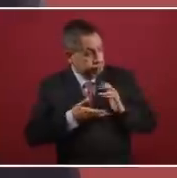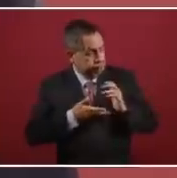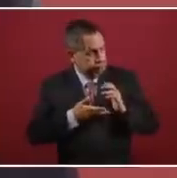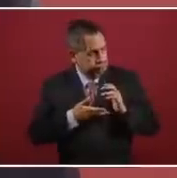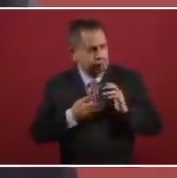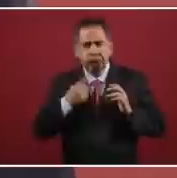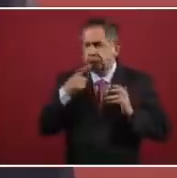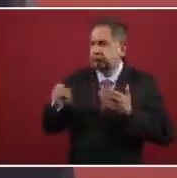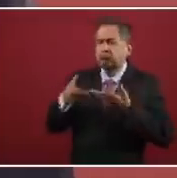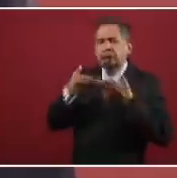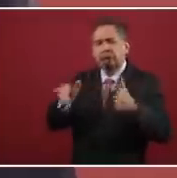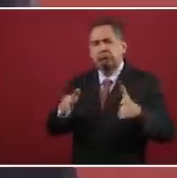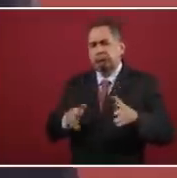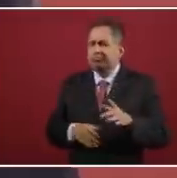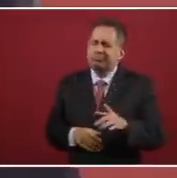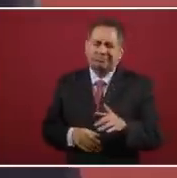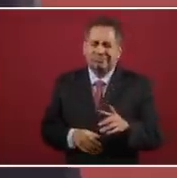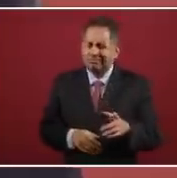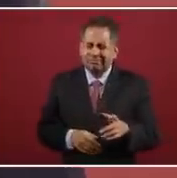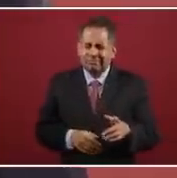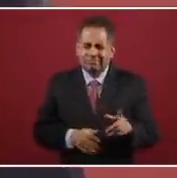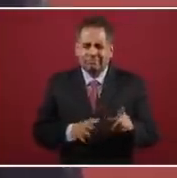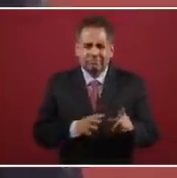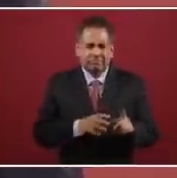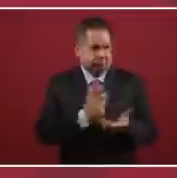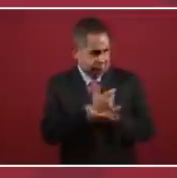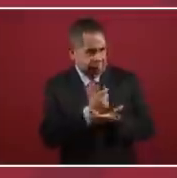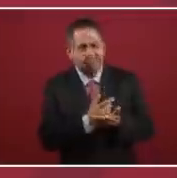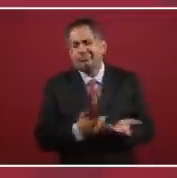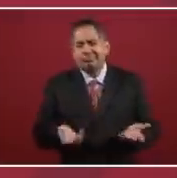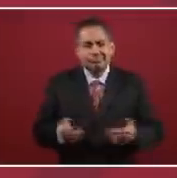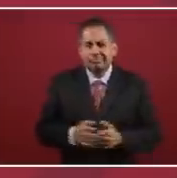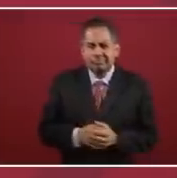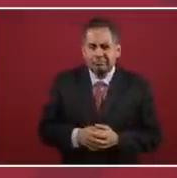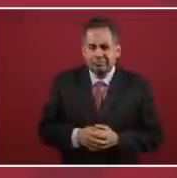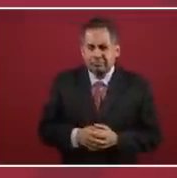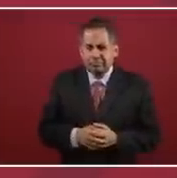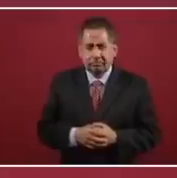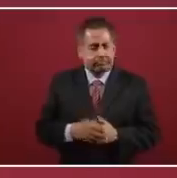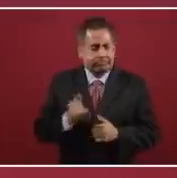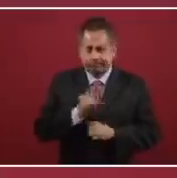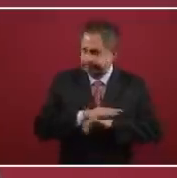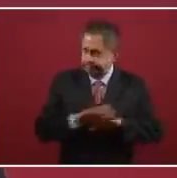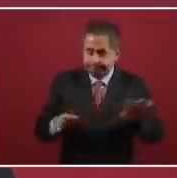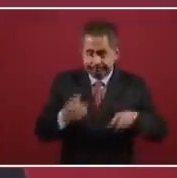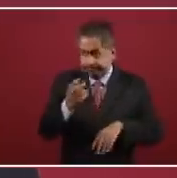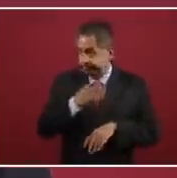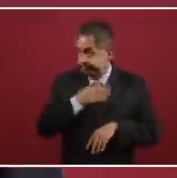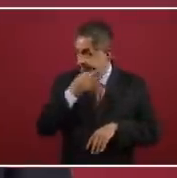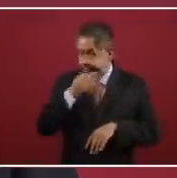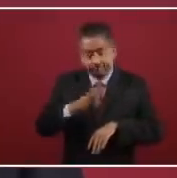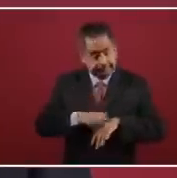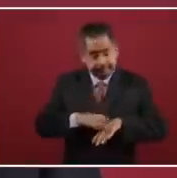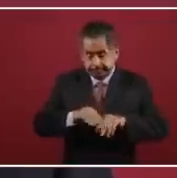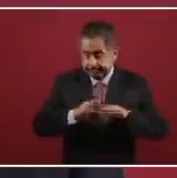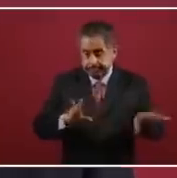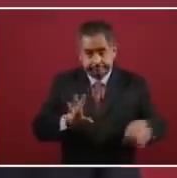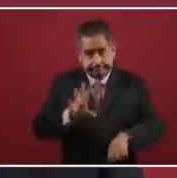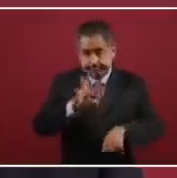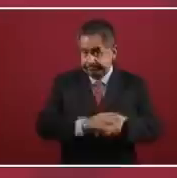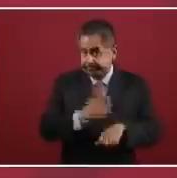para reabrirla. Eso, qué bien que sale el tema, no se va a